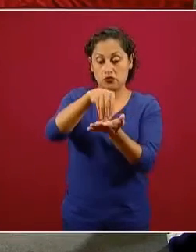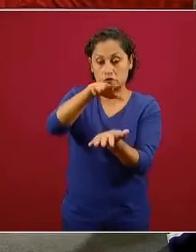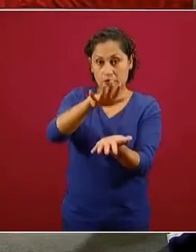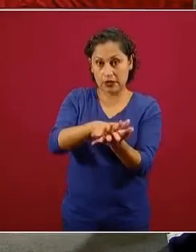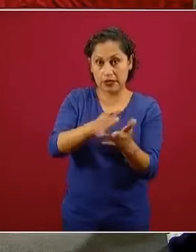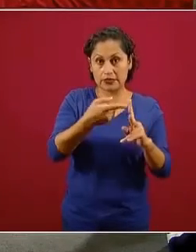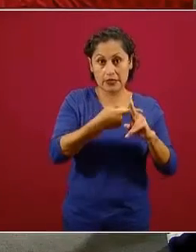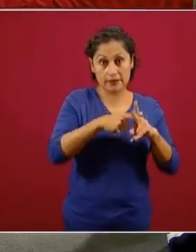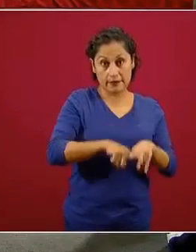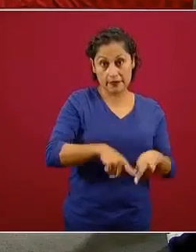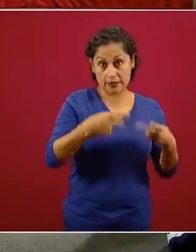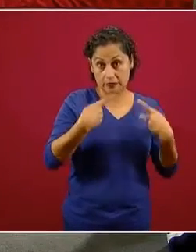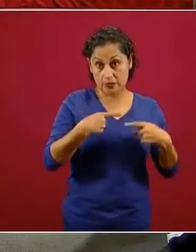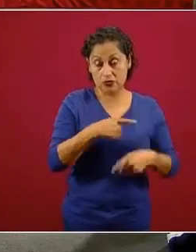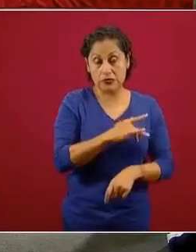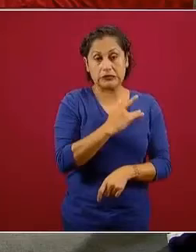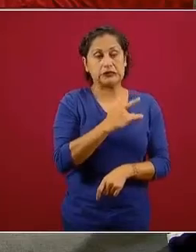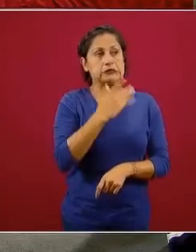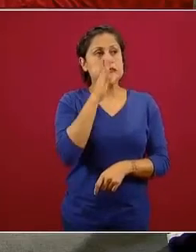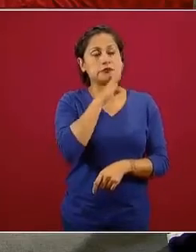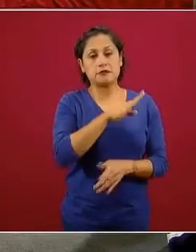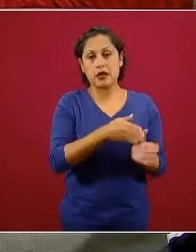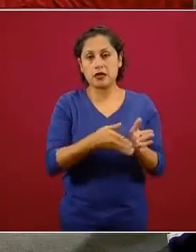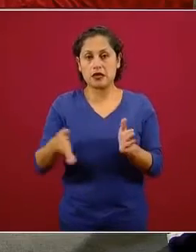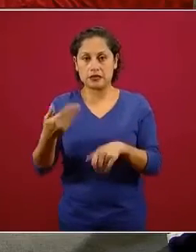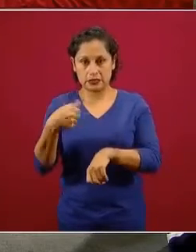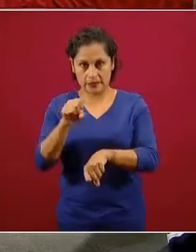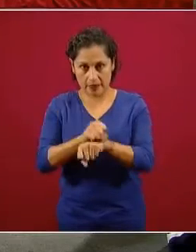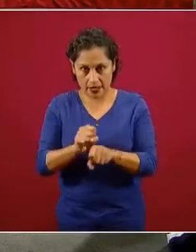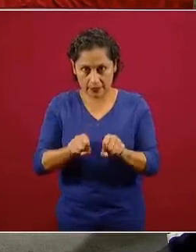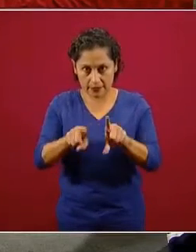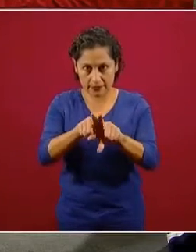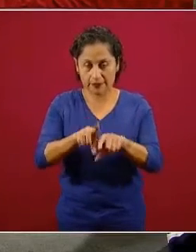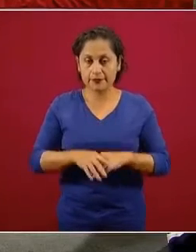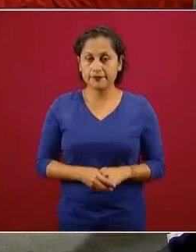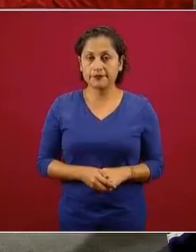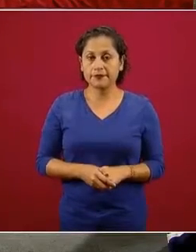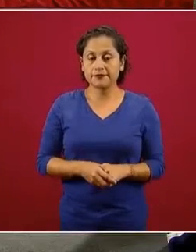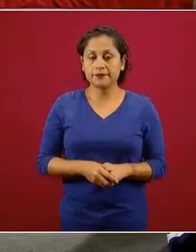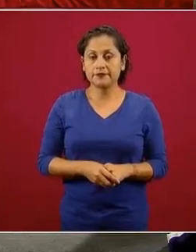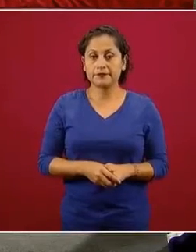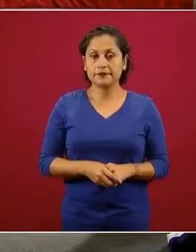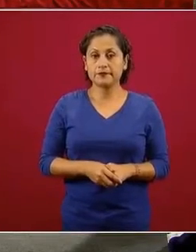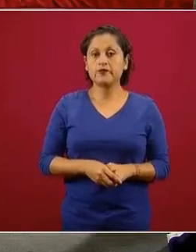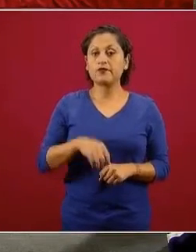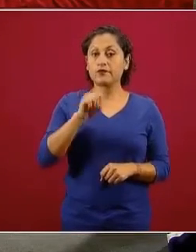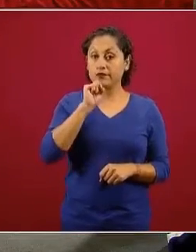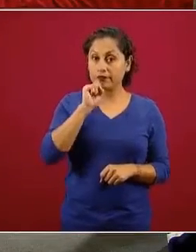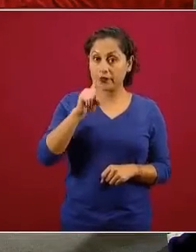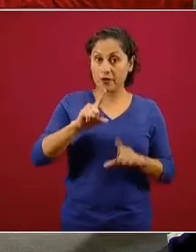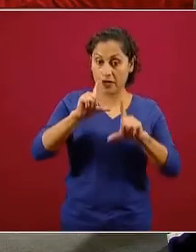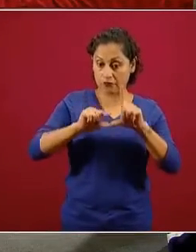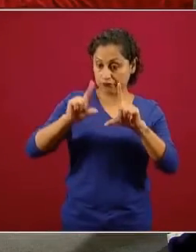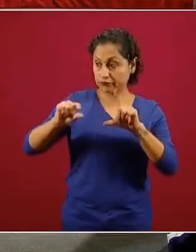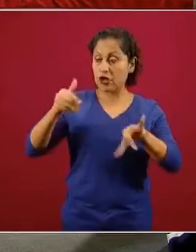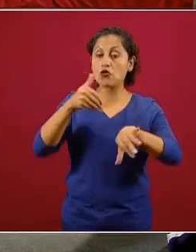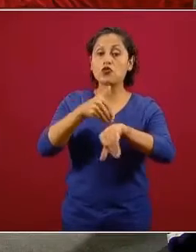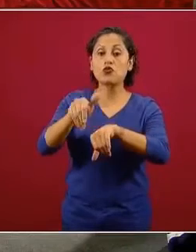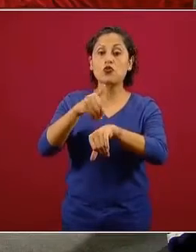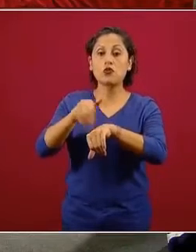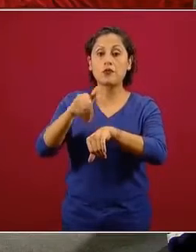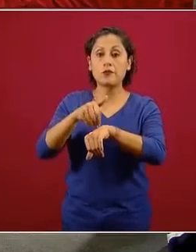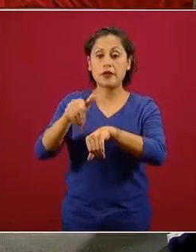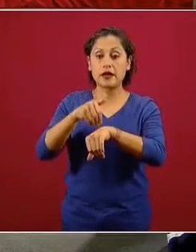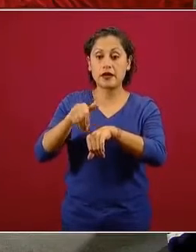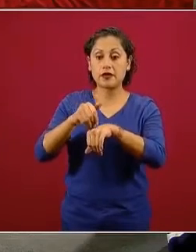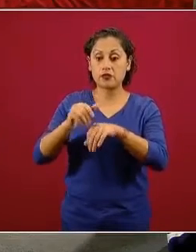los síntomas en esa semana. Y los resúmenes numéricos están en